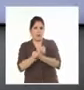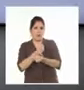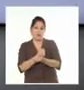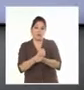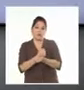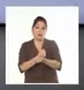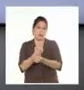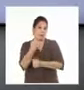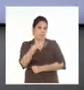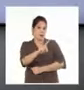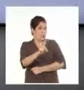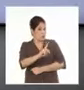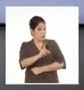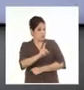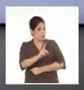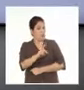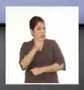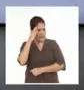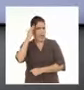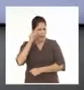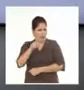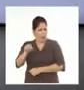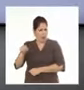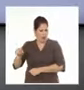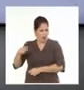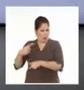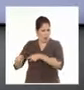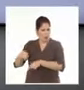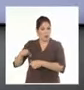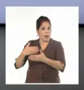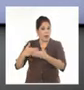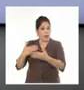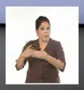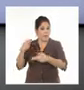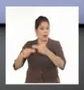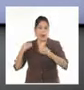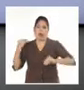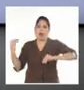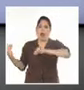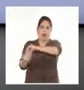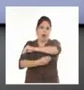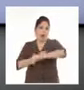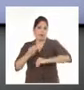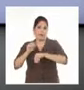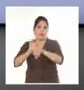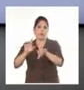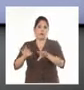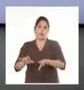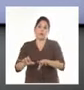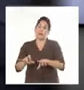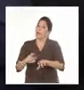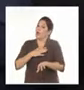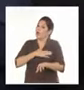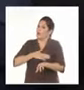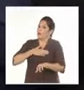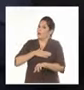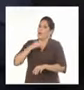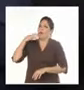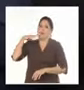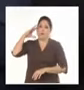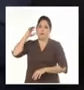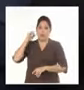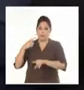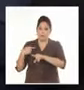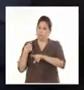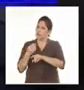hace la diferencia en este caso. Y por tanto, además, la empresa se revolucionó desde el punto de vista del sistema de control, una vez que sucedieron estos hechos. Para poder